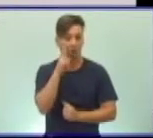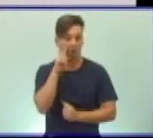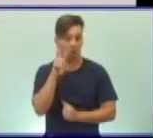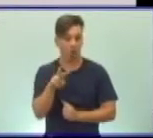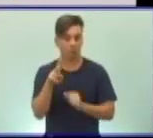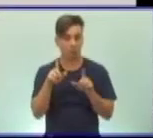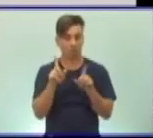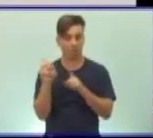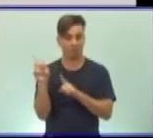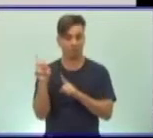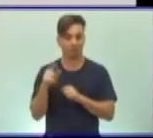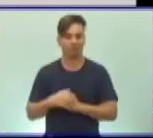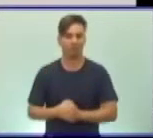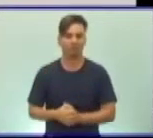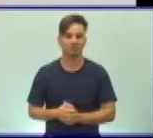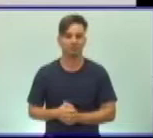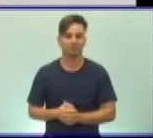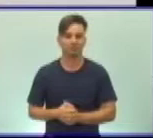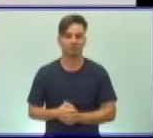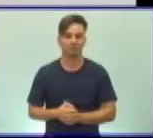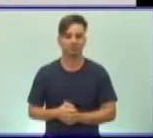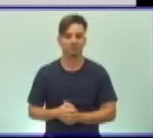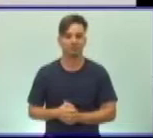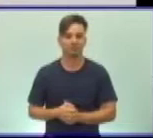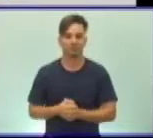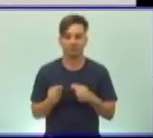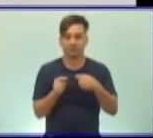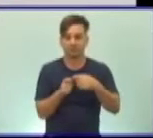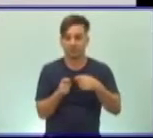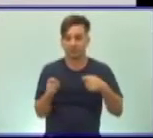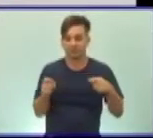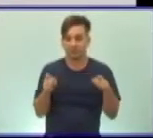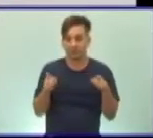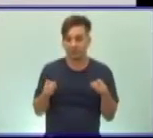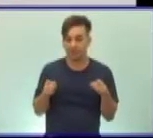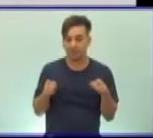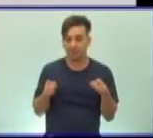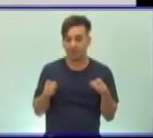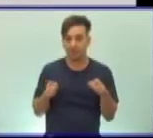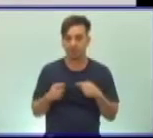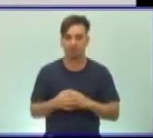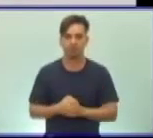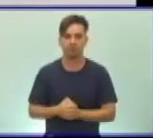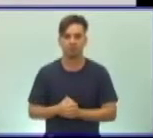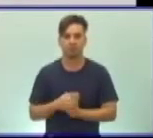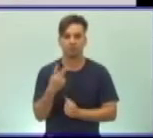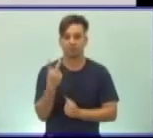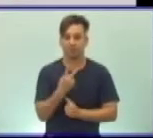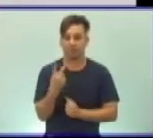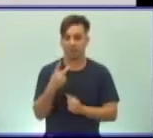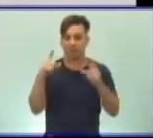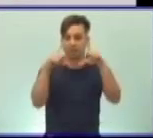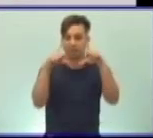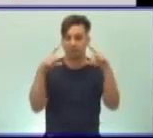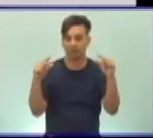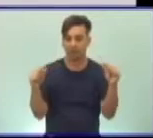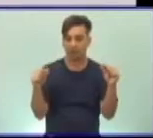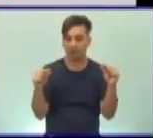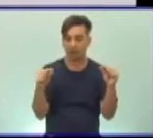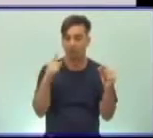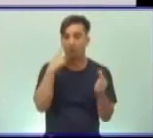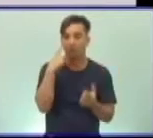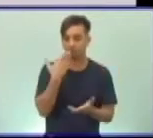están enmarcados los segmentos que son correspondientes, que están dados en cada triángulo que vas a probar que